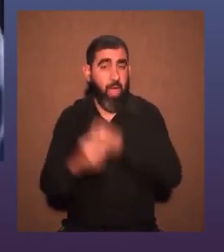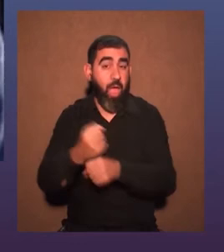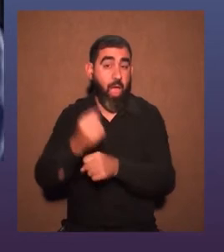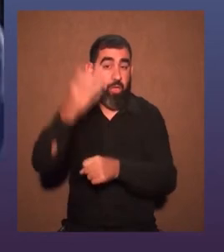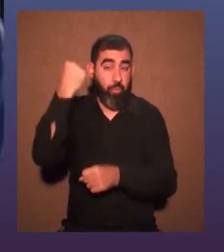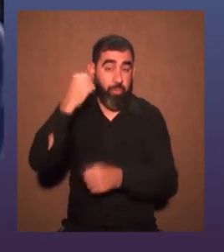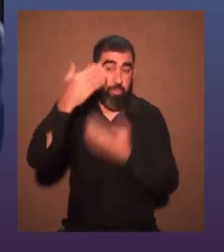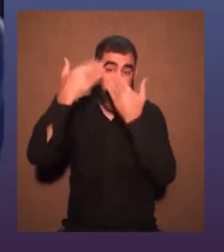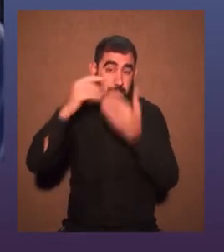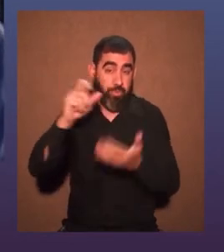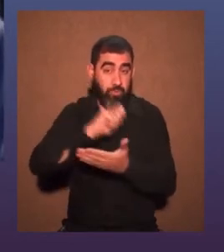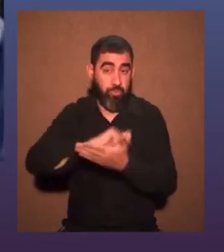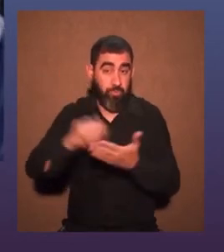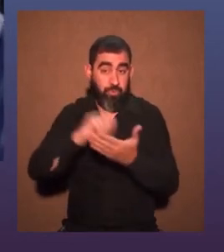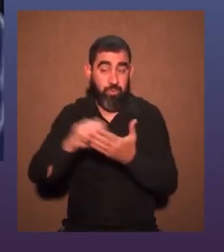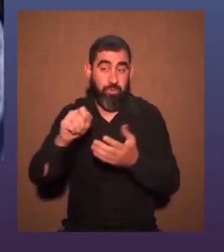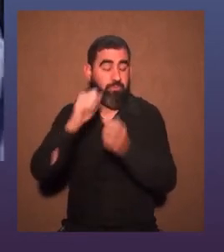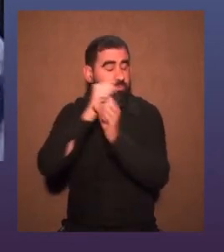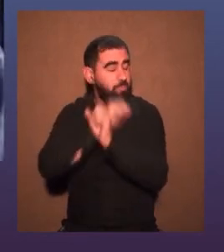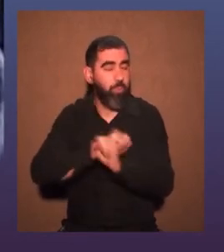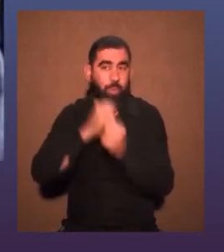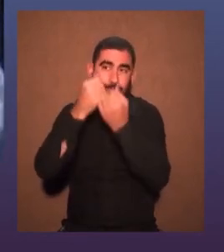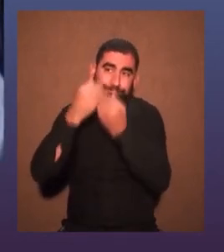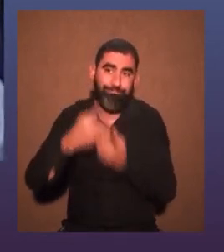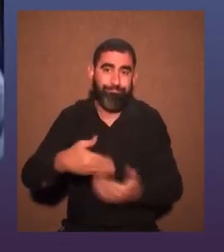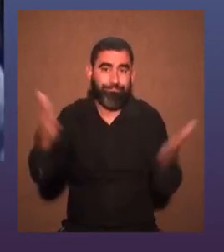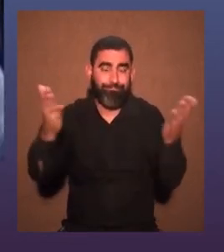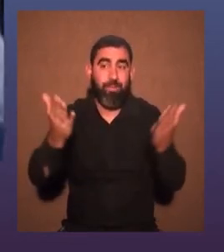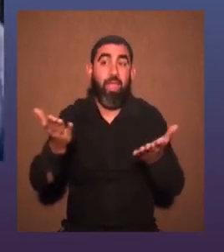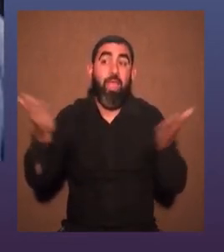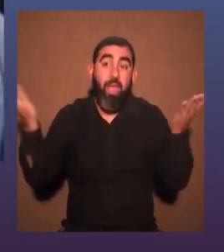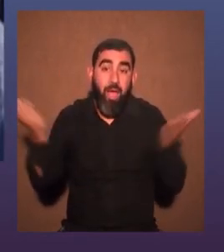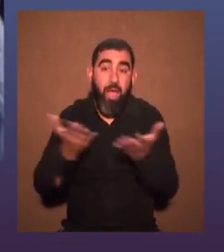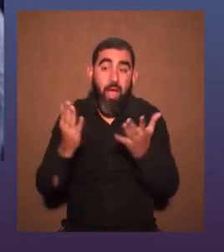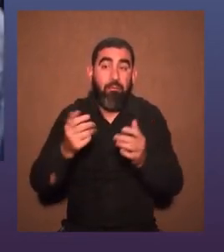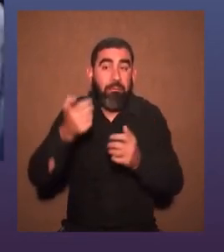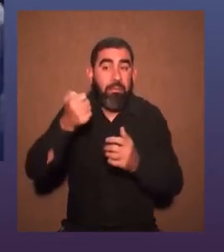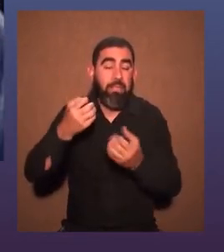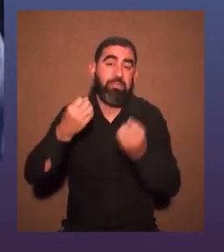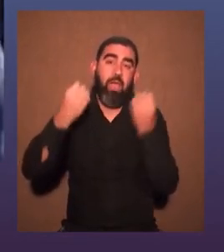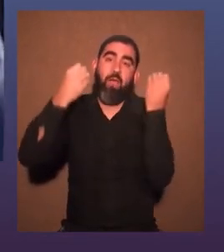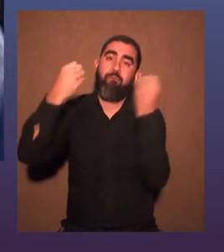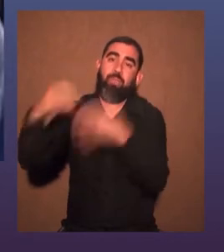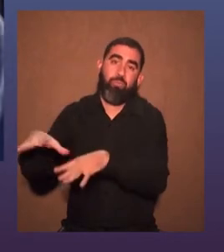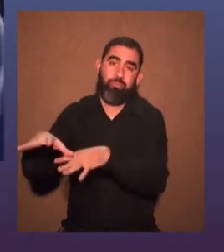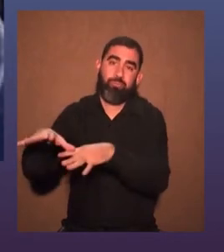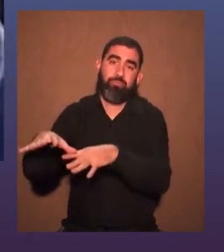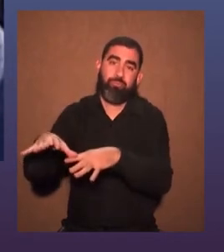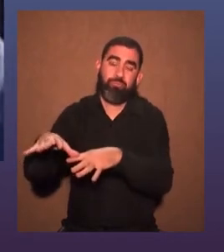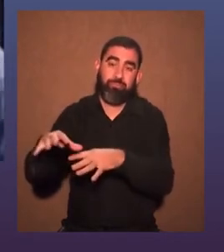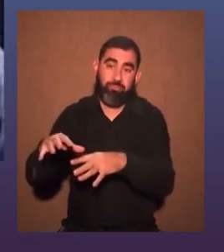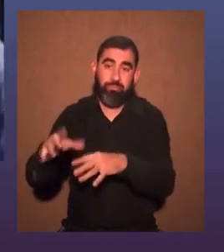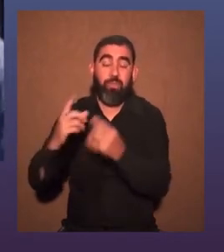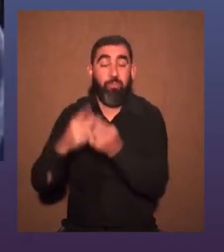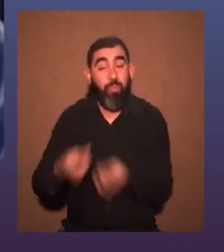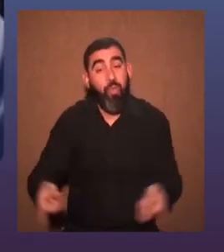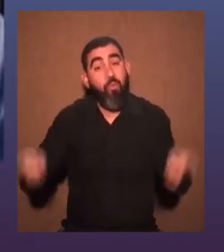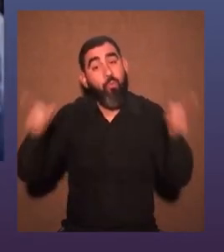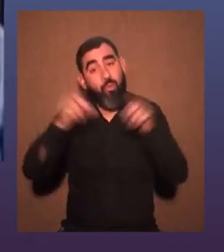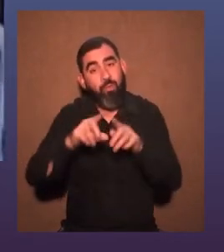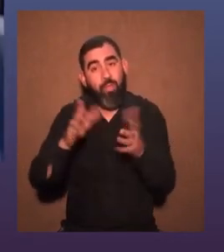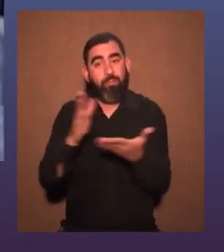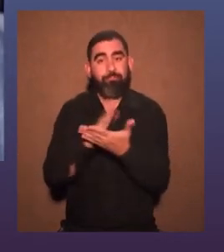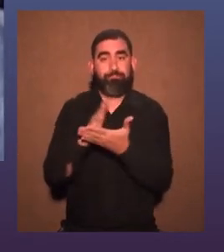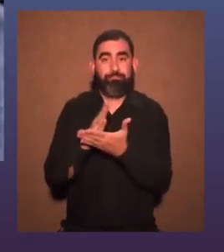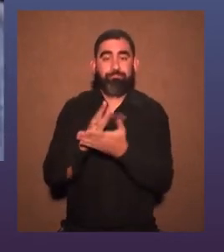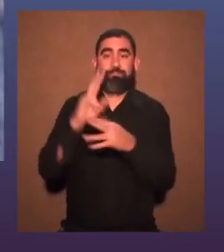pasado y no lo pude largar. Y recién ahora lo abandoné, volviendo a la idea del abandono, y volví un poco al